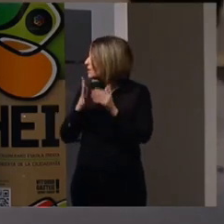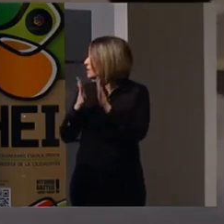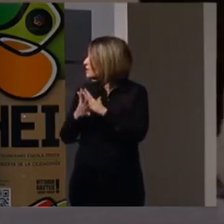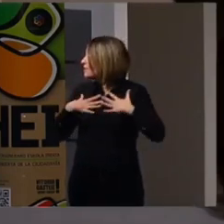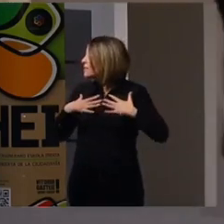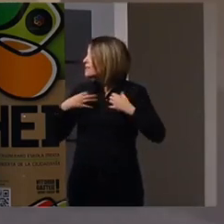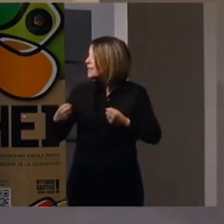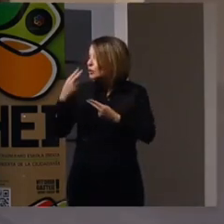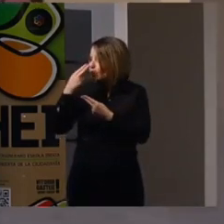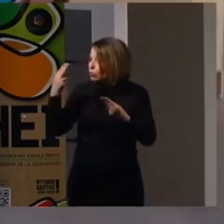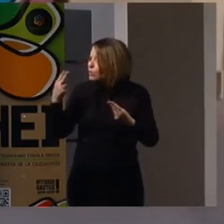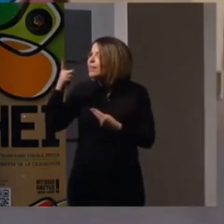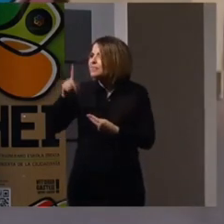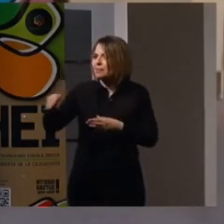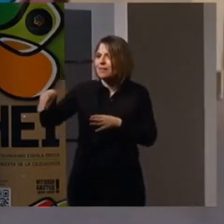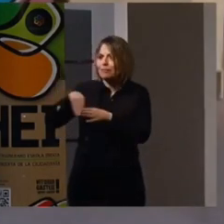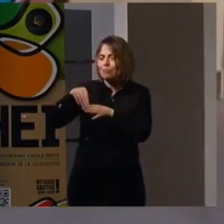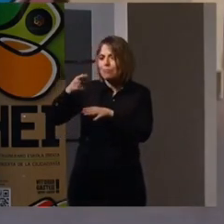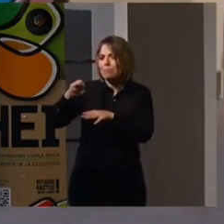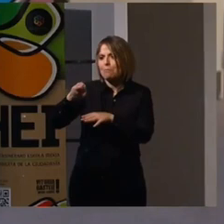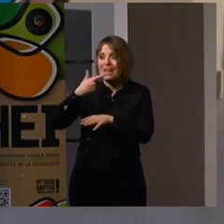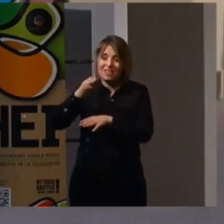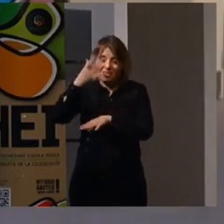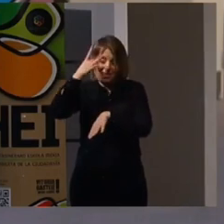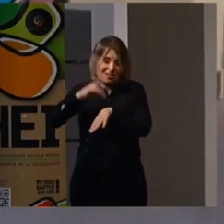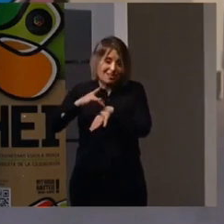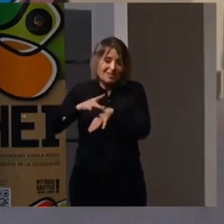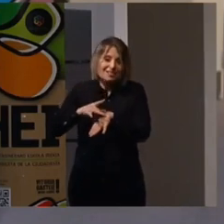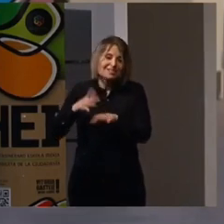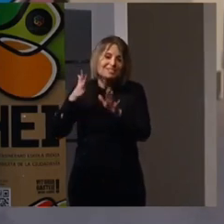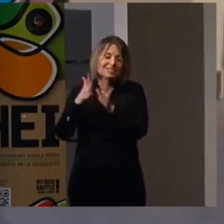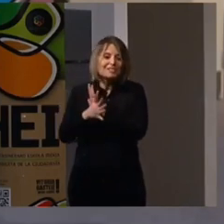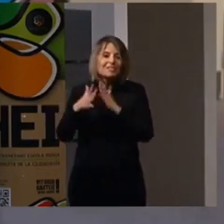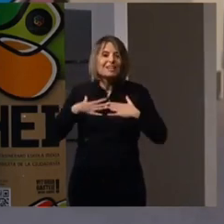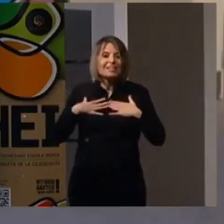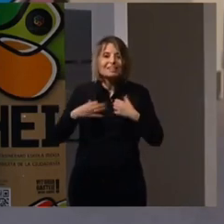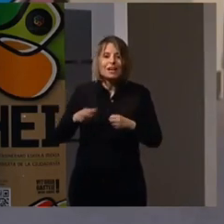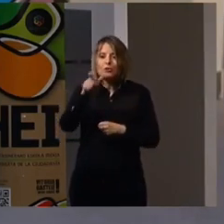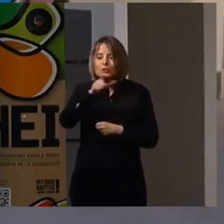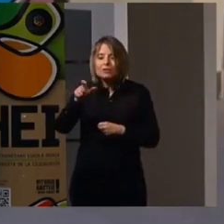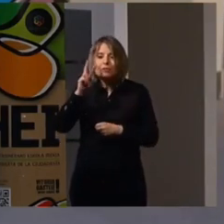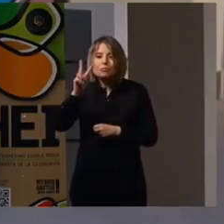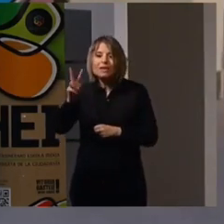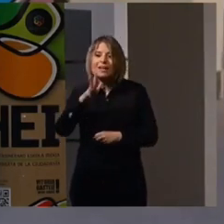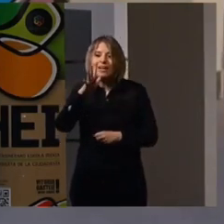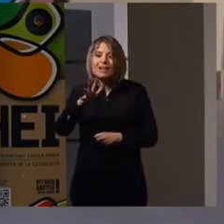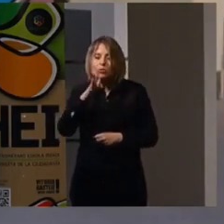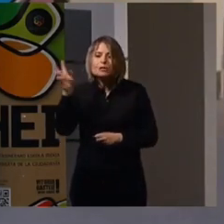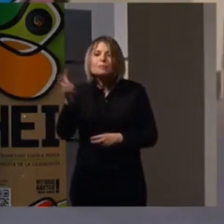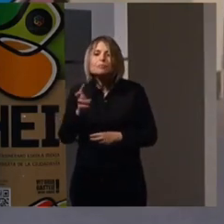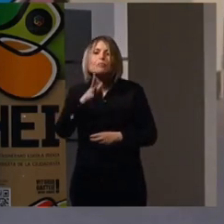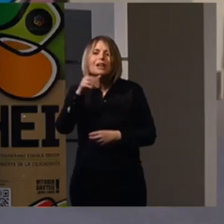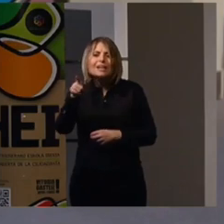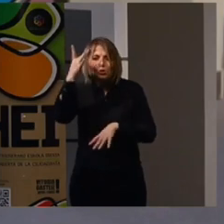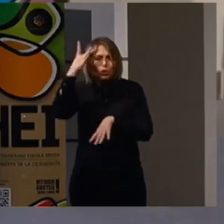salud pública, que es una rama de la medicina también, es esta cosa de mirar la salud de la población y buscar esas causas de las causas, ¿no? Y eso